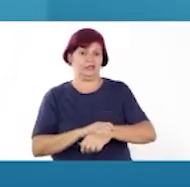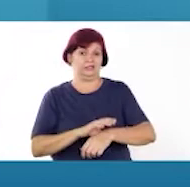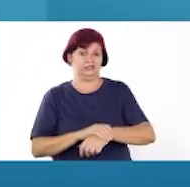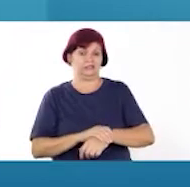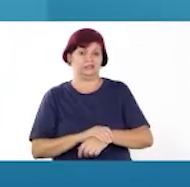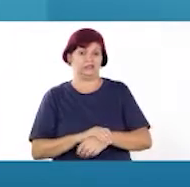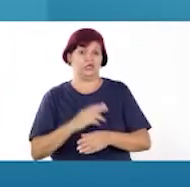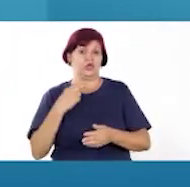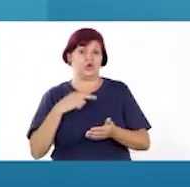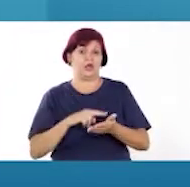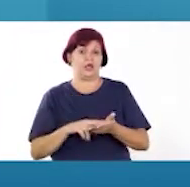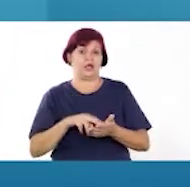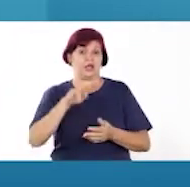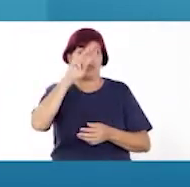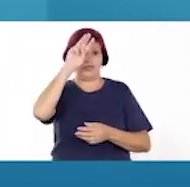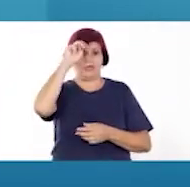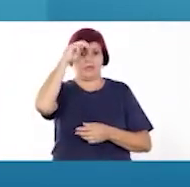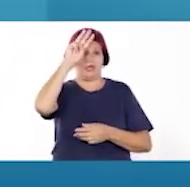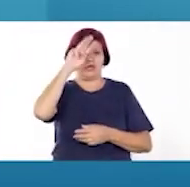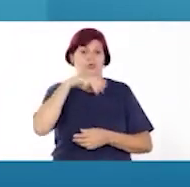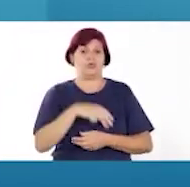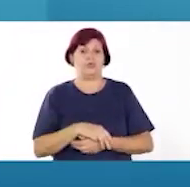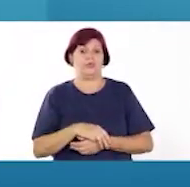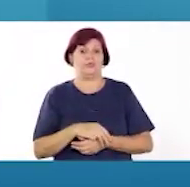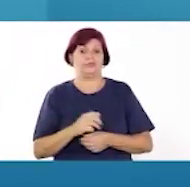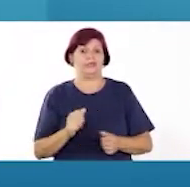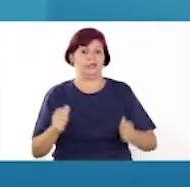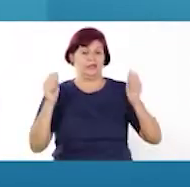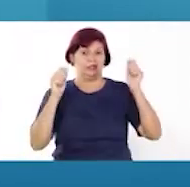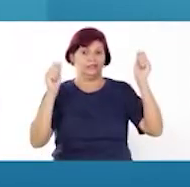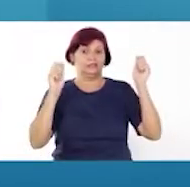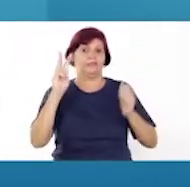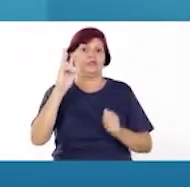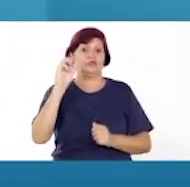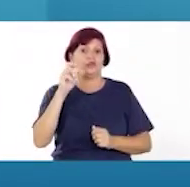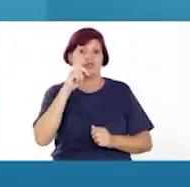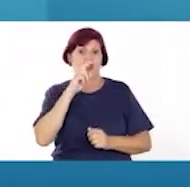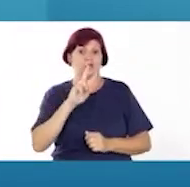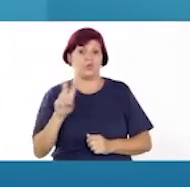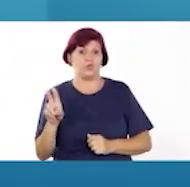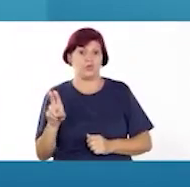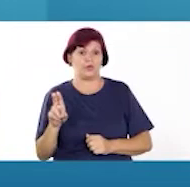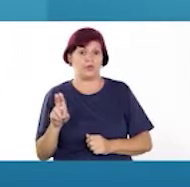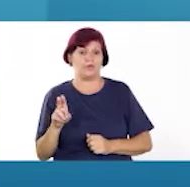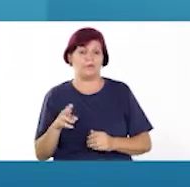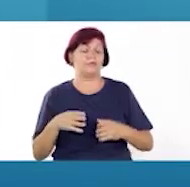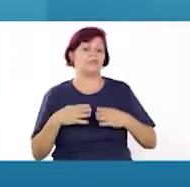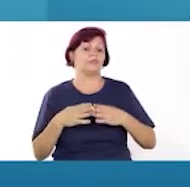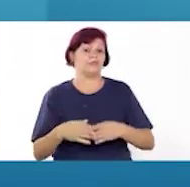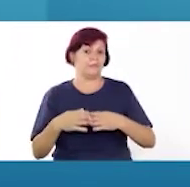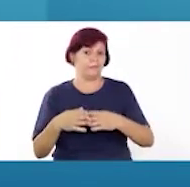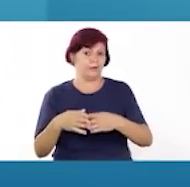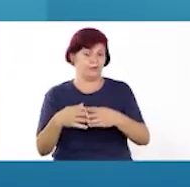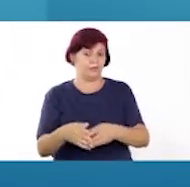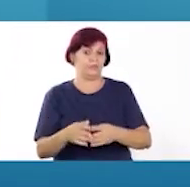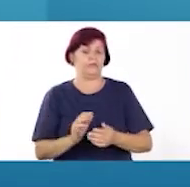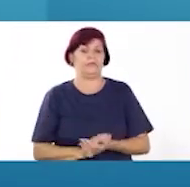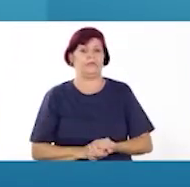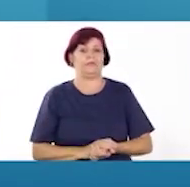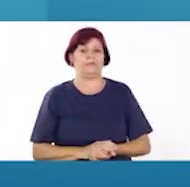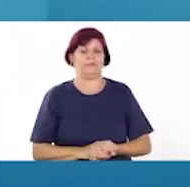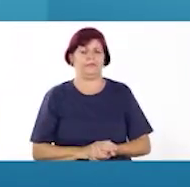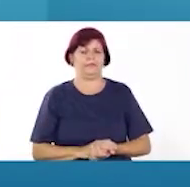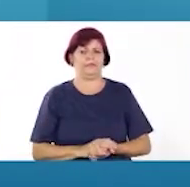Aborda el exilio, la Carta de México, el alzamiento del 30 de noviembre, el desembarco de